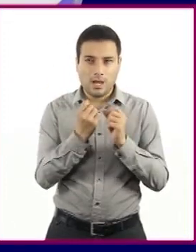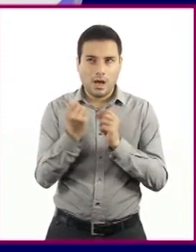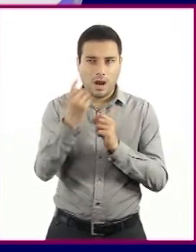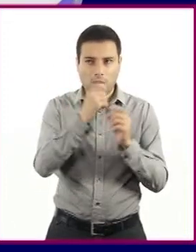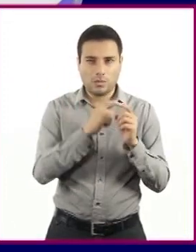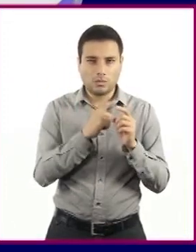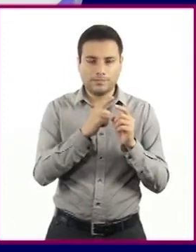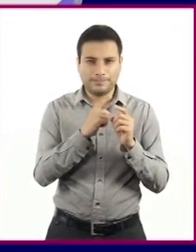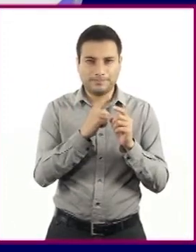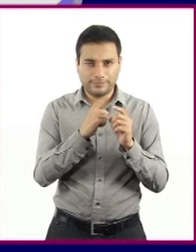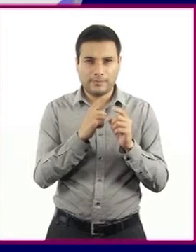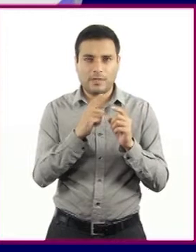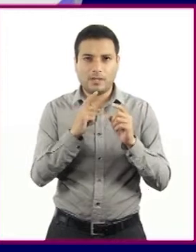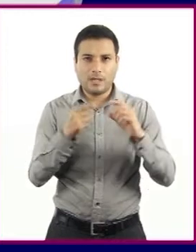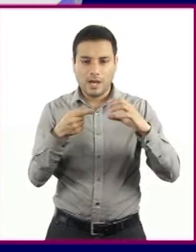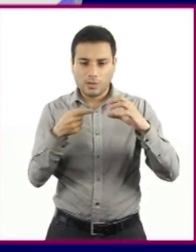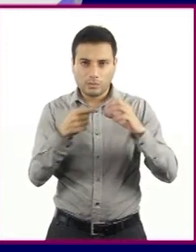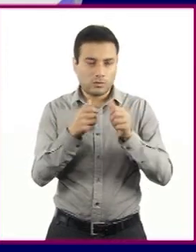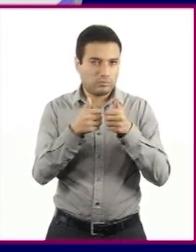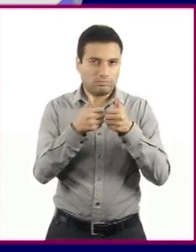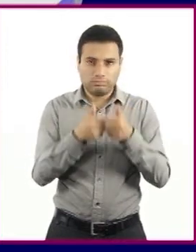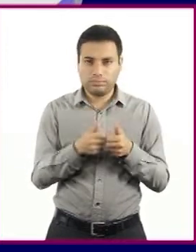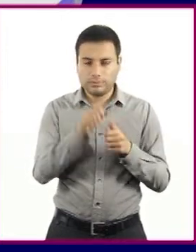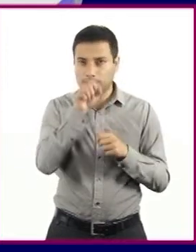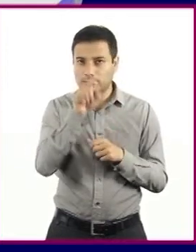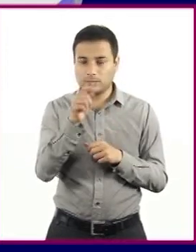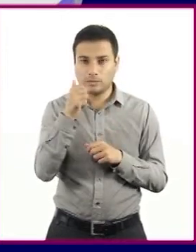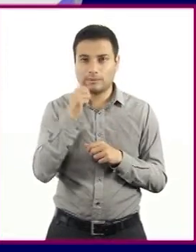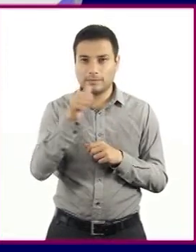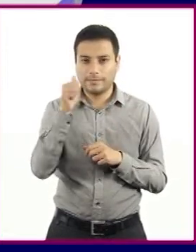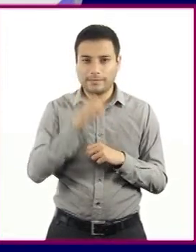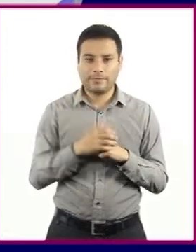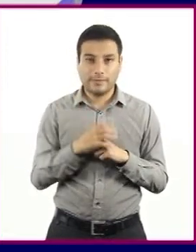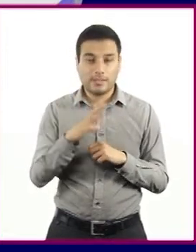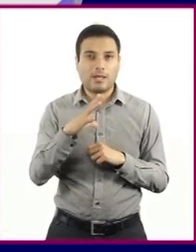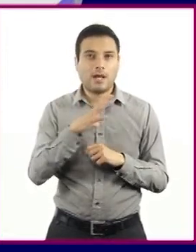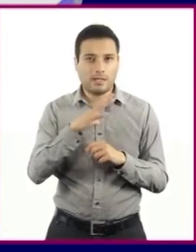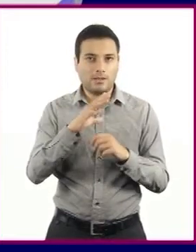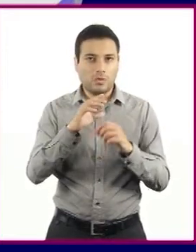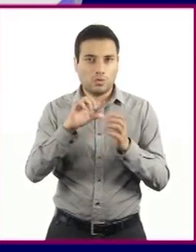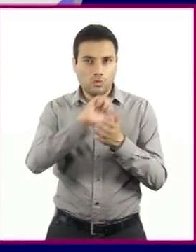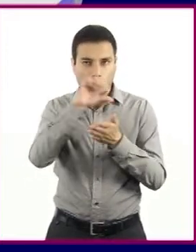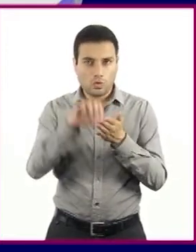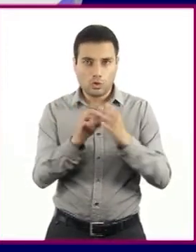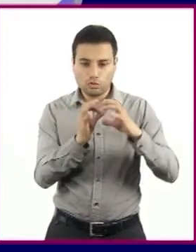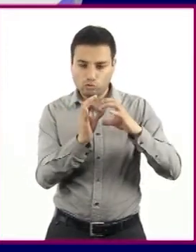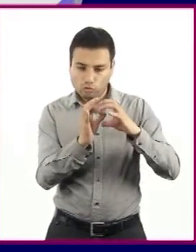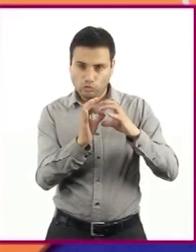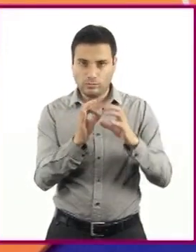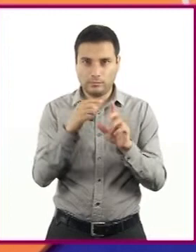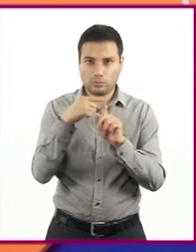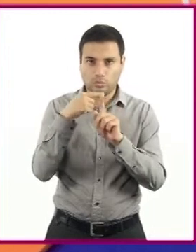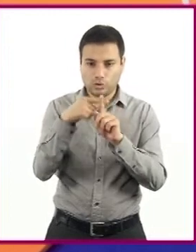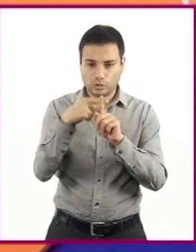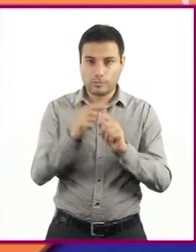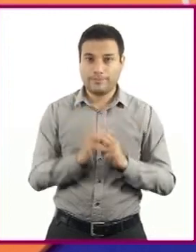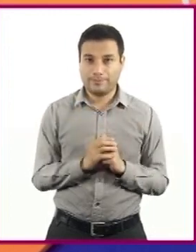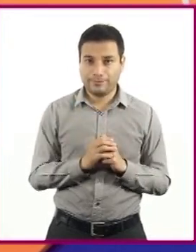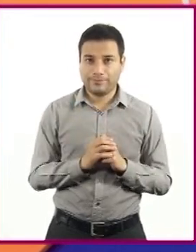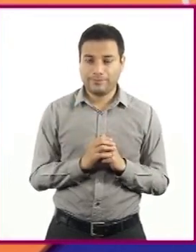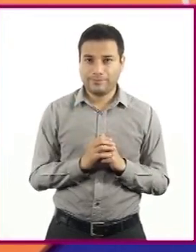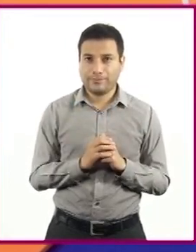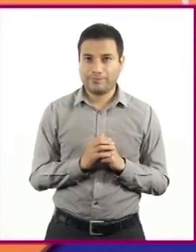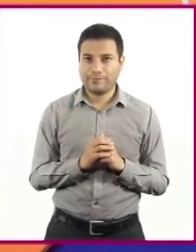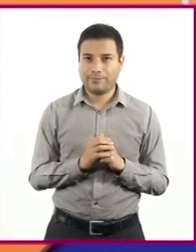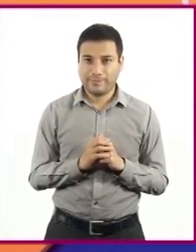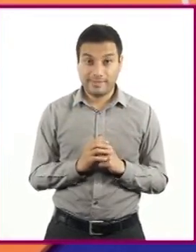químicos llamada kernel y está formada por el núcleo positivo y los electrones internos. Los electrones de